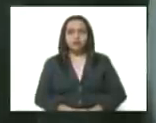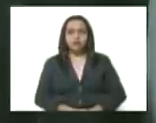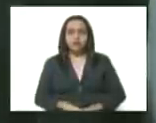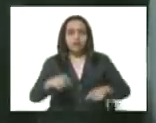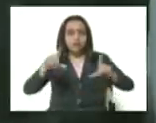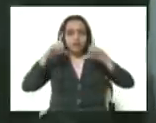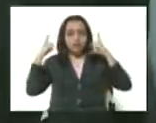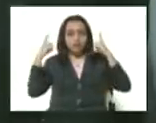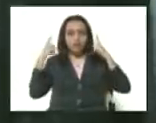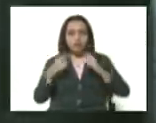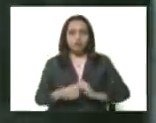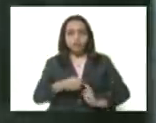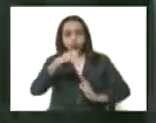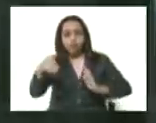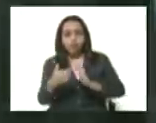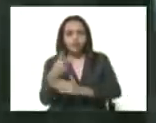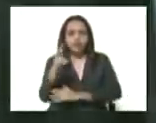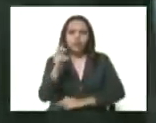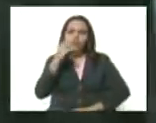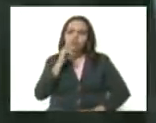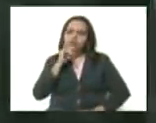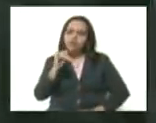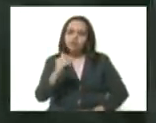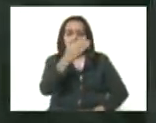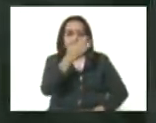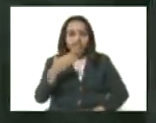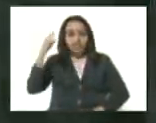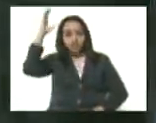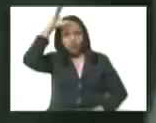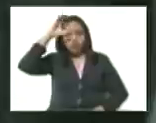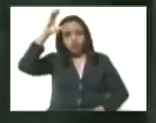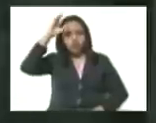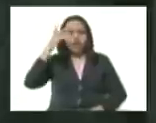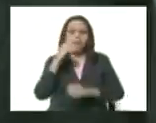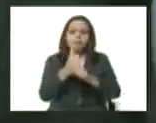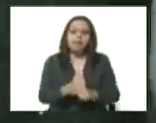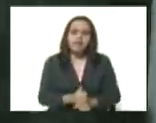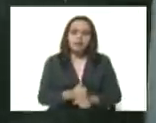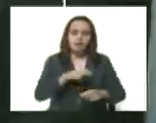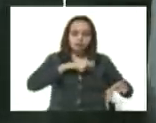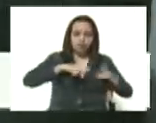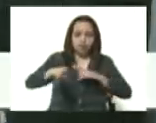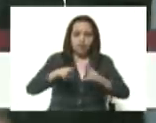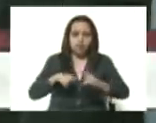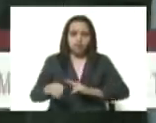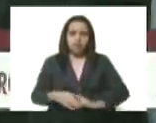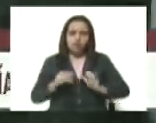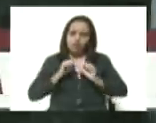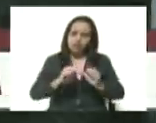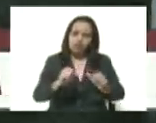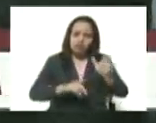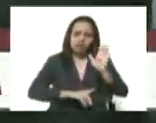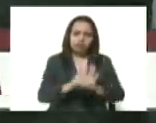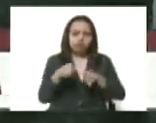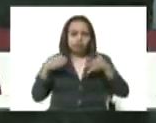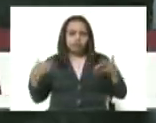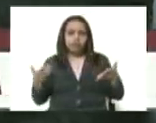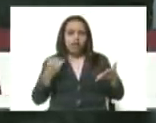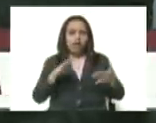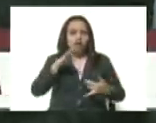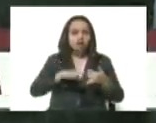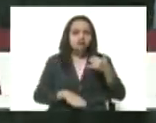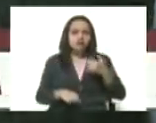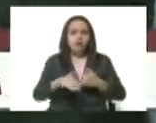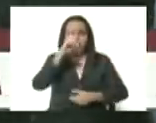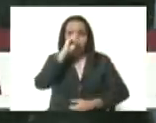Guaira para Venezuela, buenas noticias que vienen desde Turquía y esperamos que esta relación siga creciendo como ha crecido en los últimos